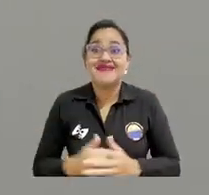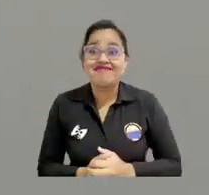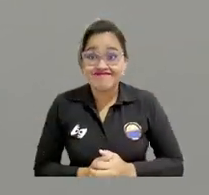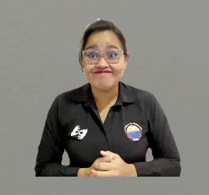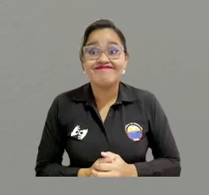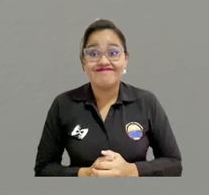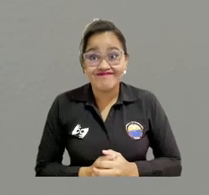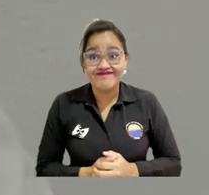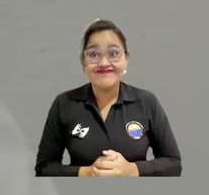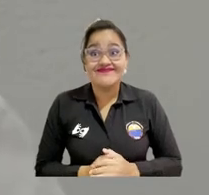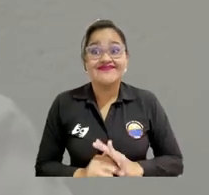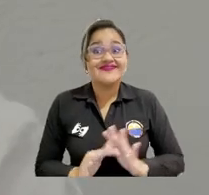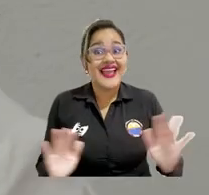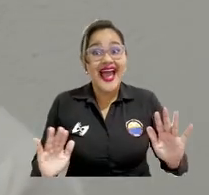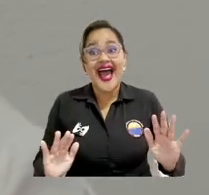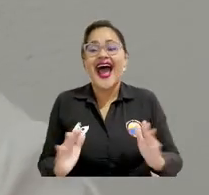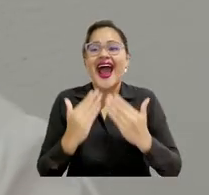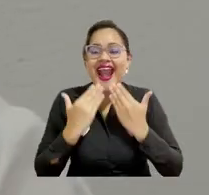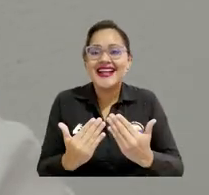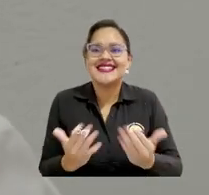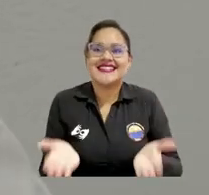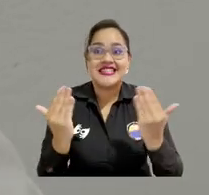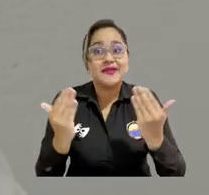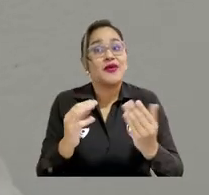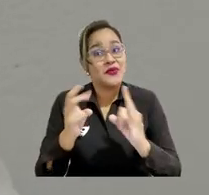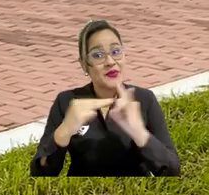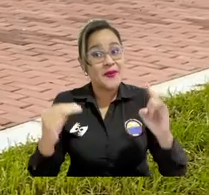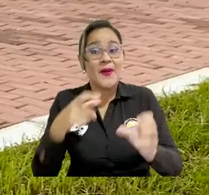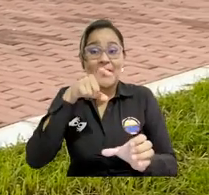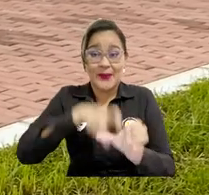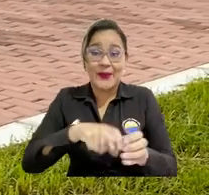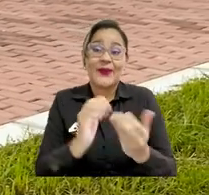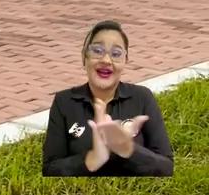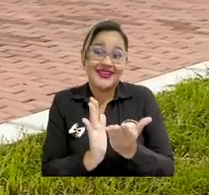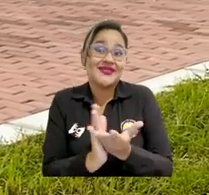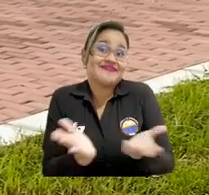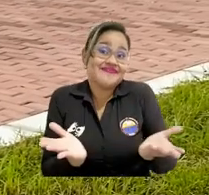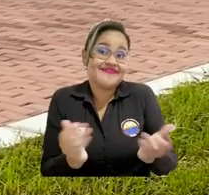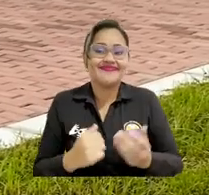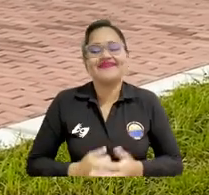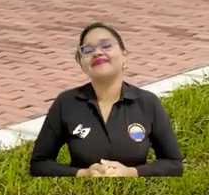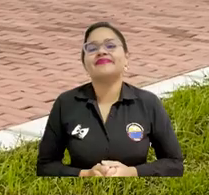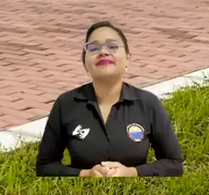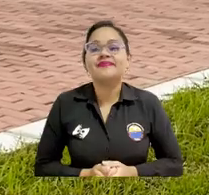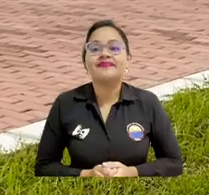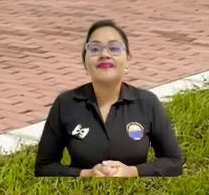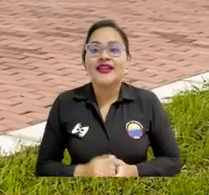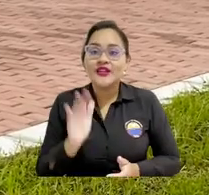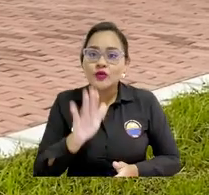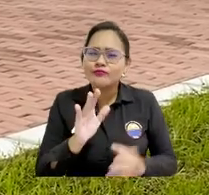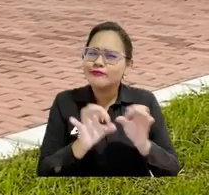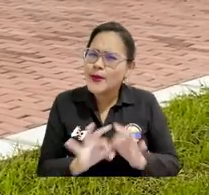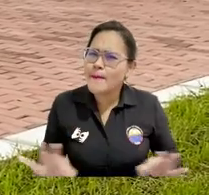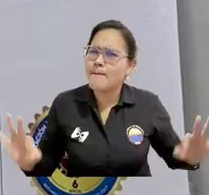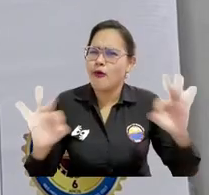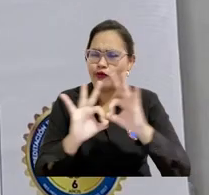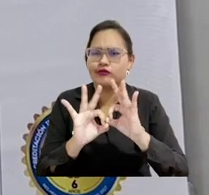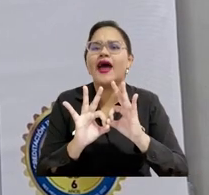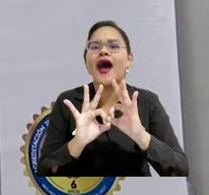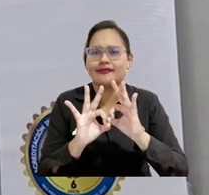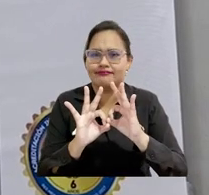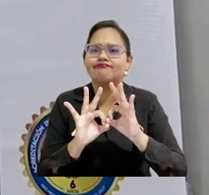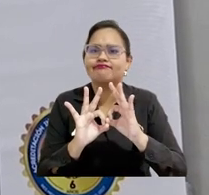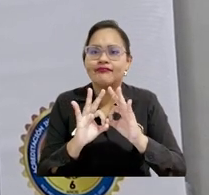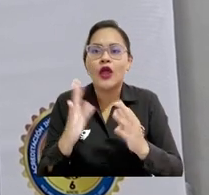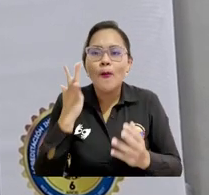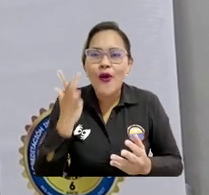eso pudo llegar a esta prestigiosa universidad. Para nosotros la ampliación de grupo es importantísima porque nos da más oportunidades